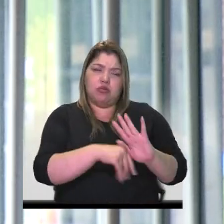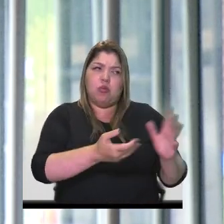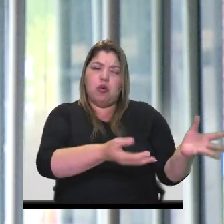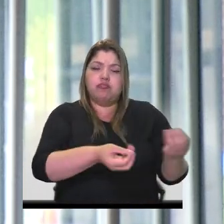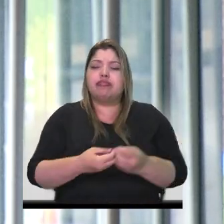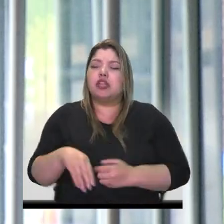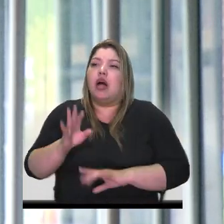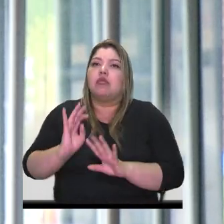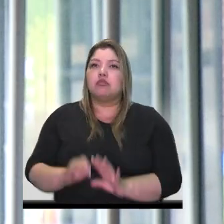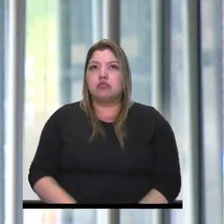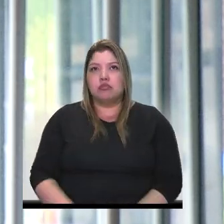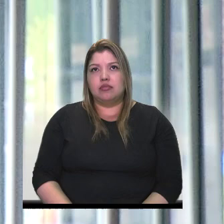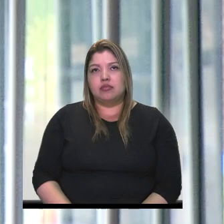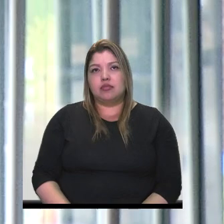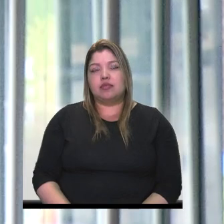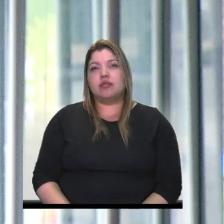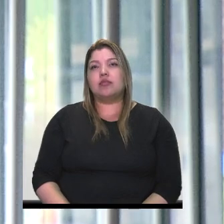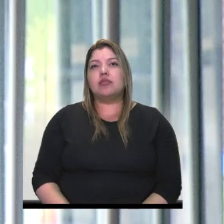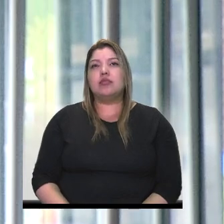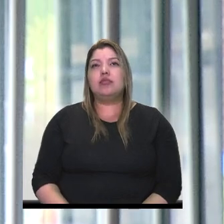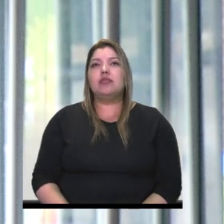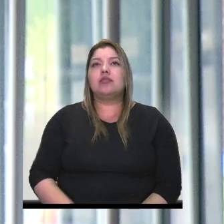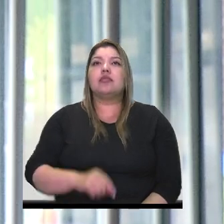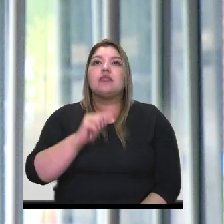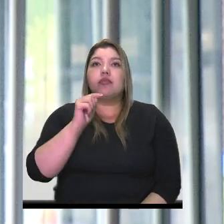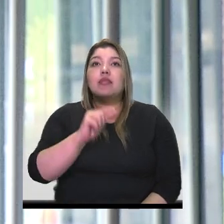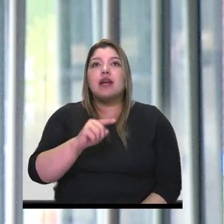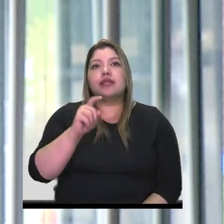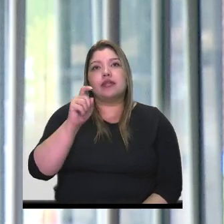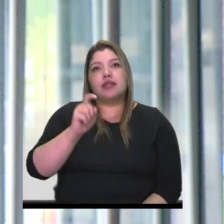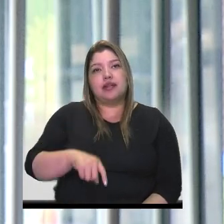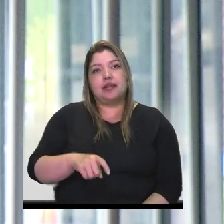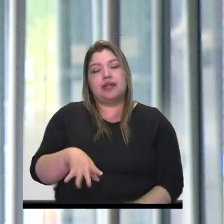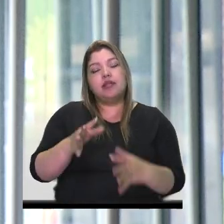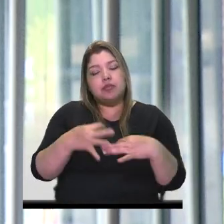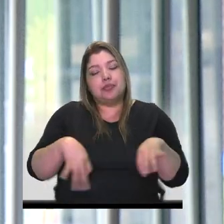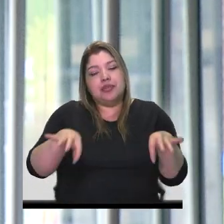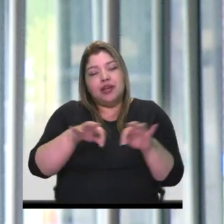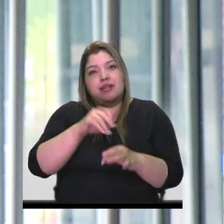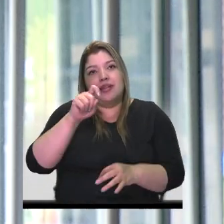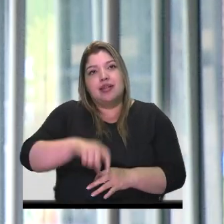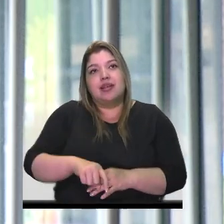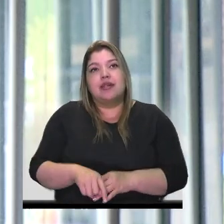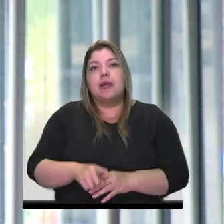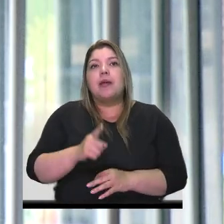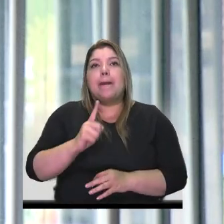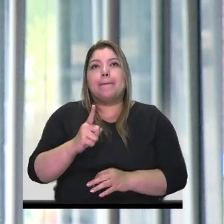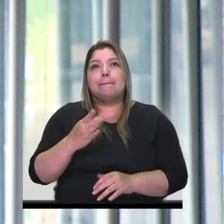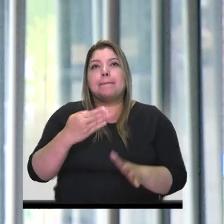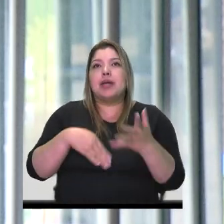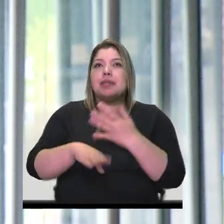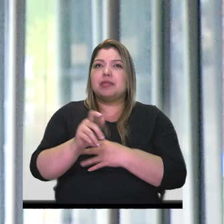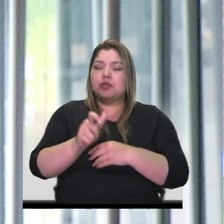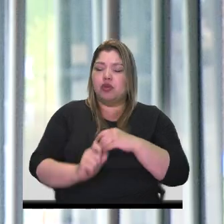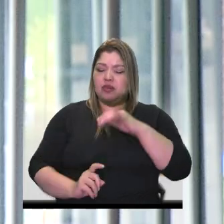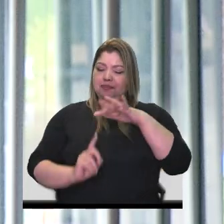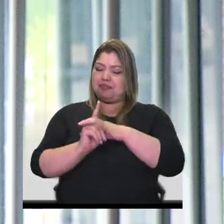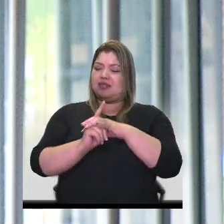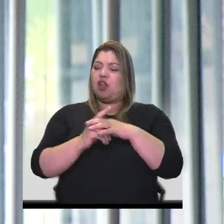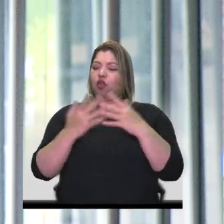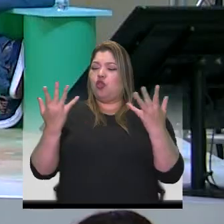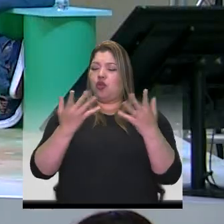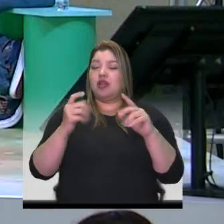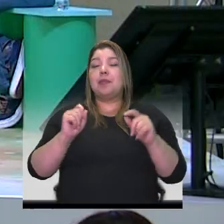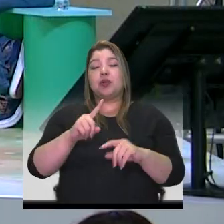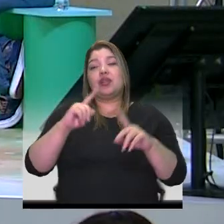al consumidor, ¿cierto? Al usuario final, que está ávido también de eso, porque hoy la pregunta por el origen es una pregunta general.